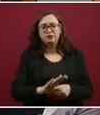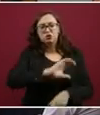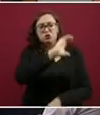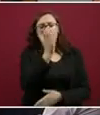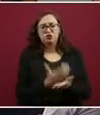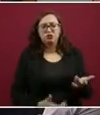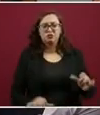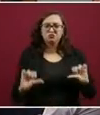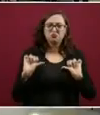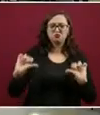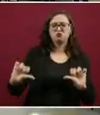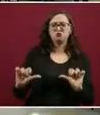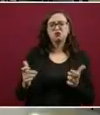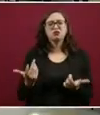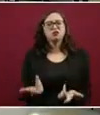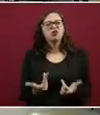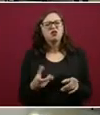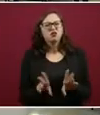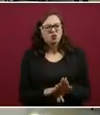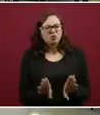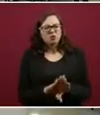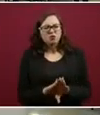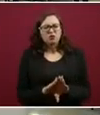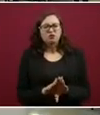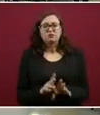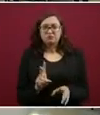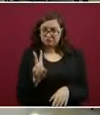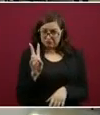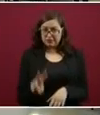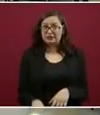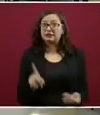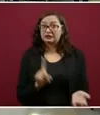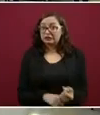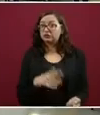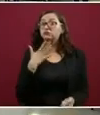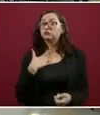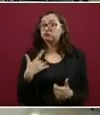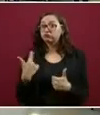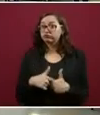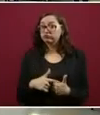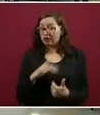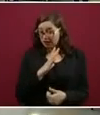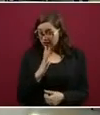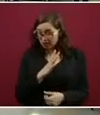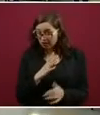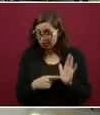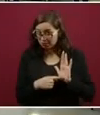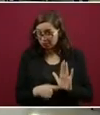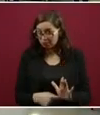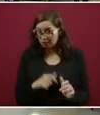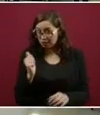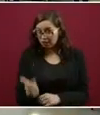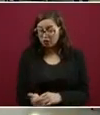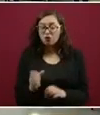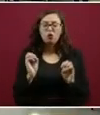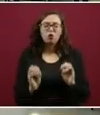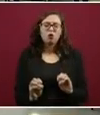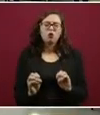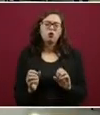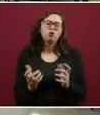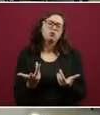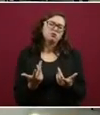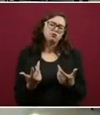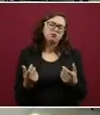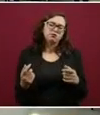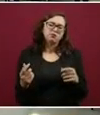y si han encontrado vínculos con la venta de robo de combustible? Y finalmente preguntarle también